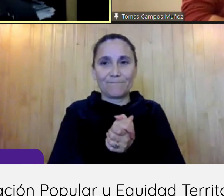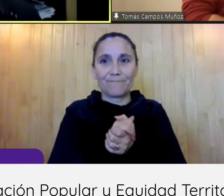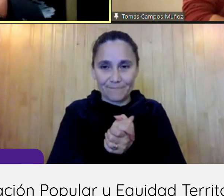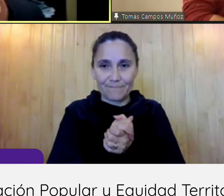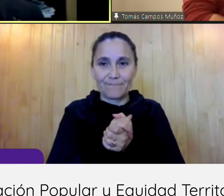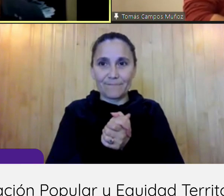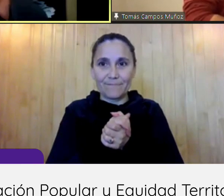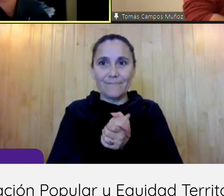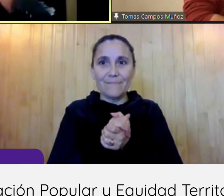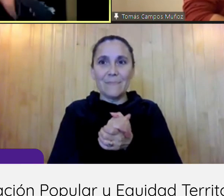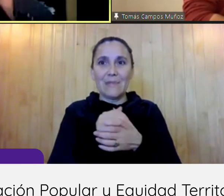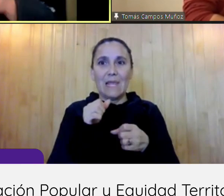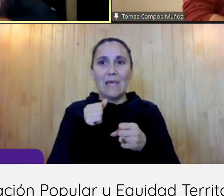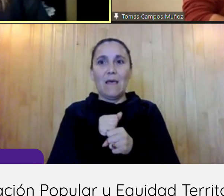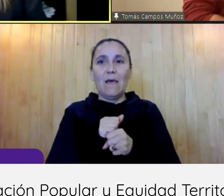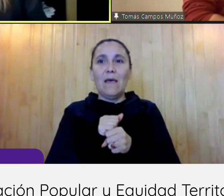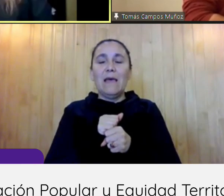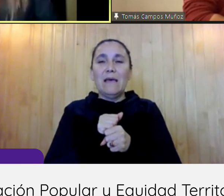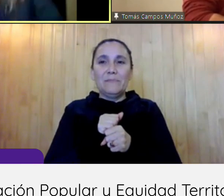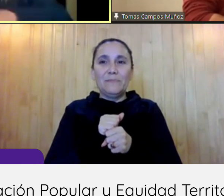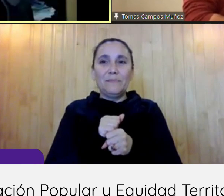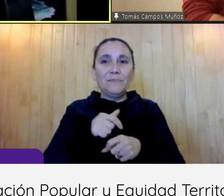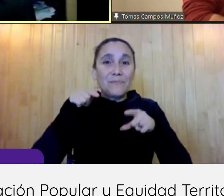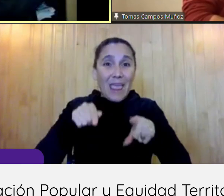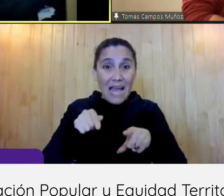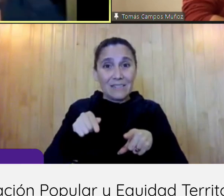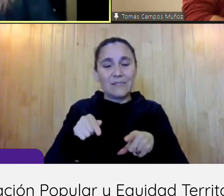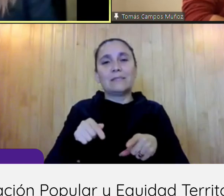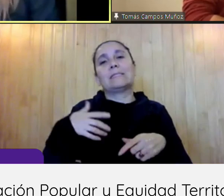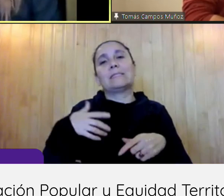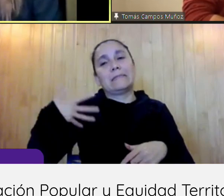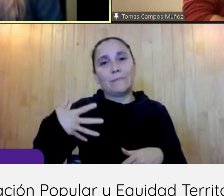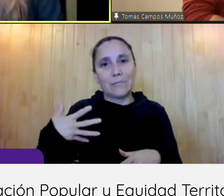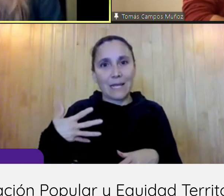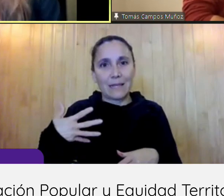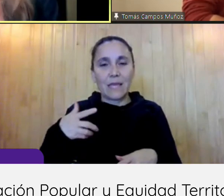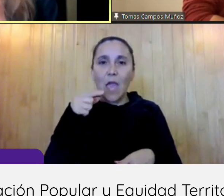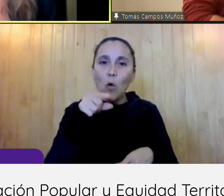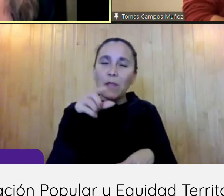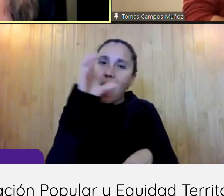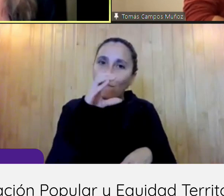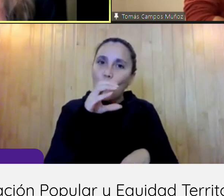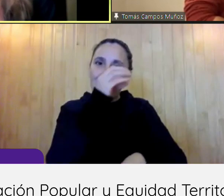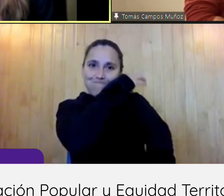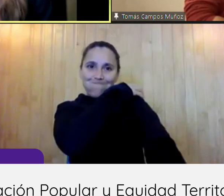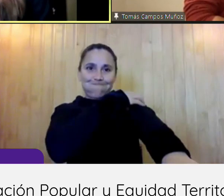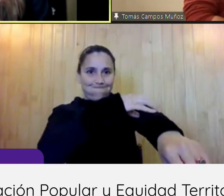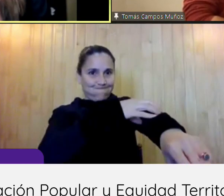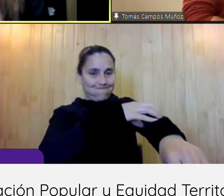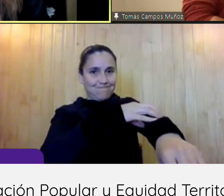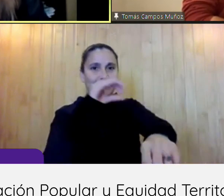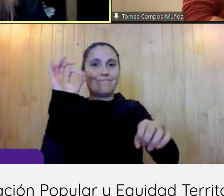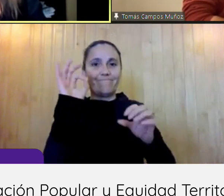respaldados, apoyados y que trabajan con las comunidades sordas de sus territorios por el momento.